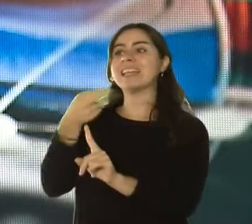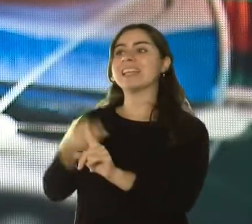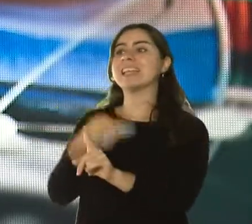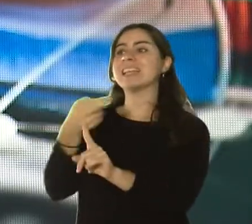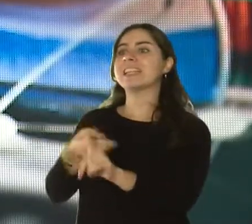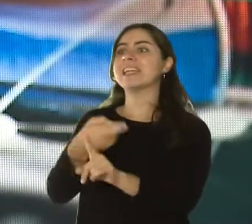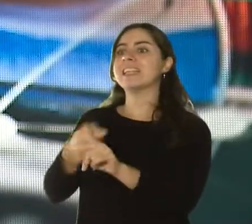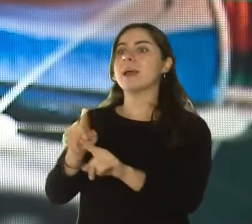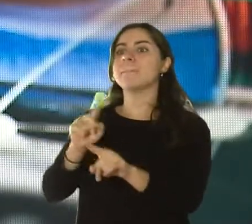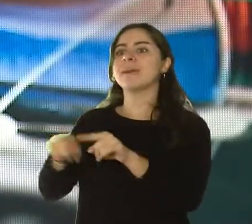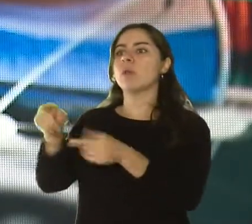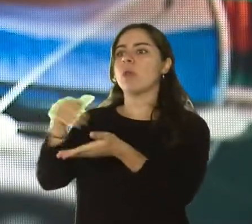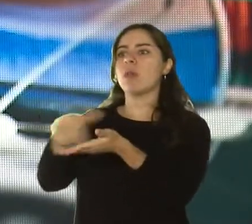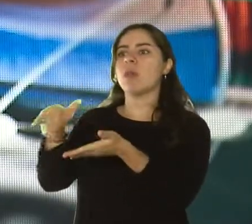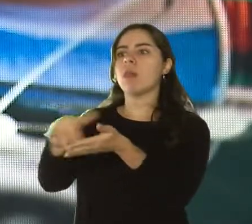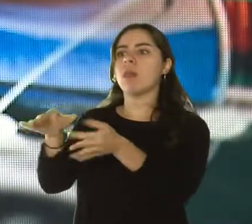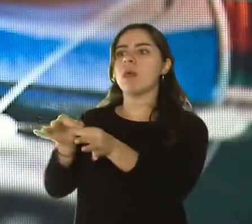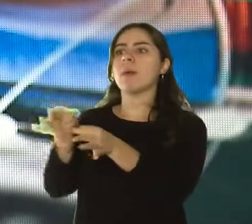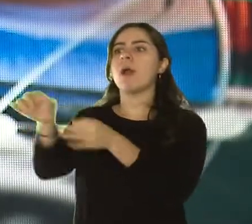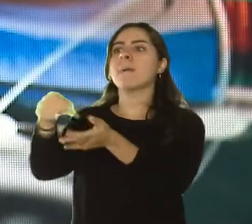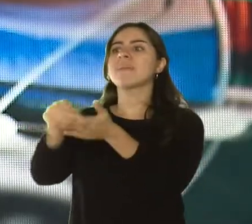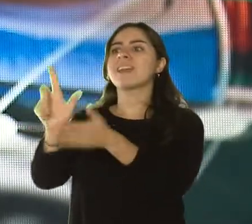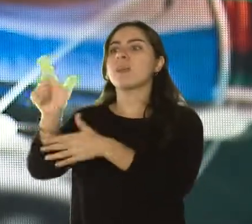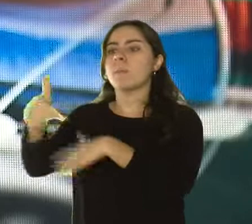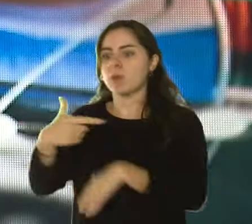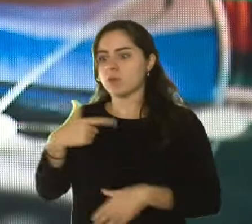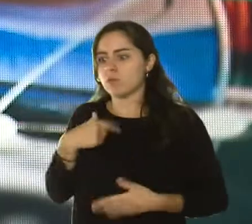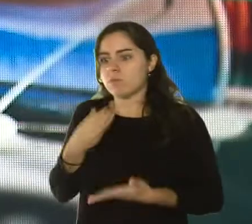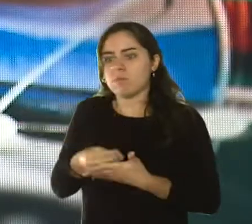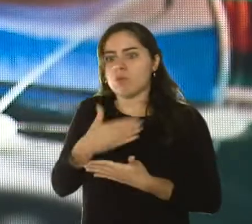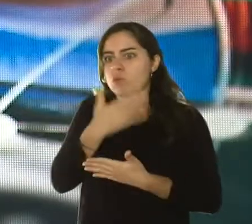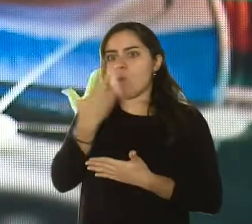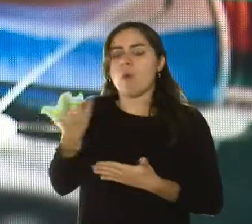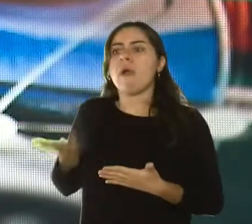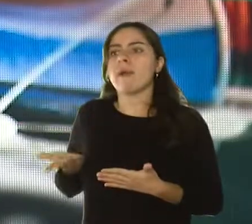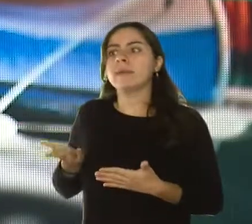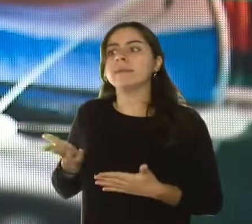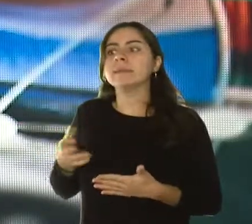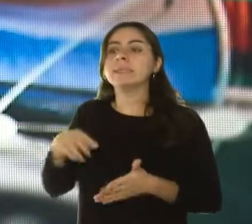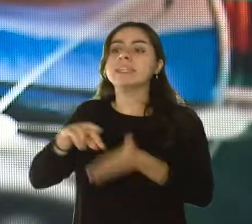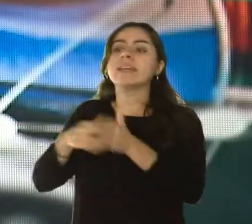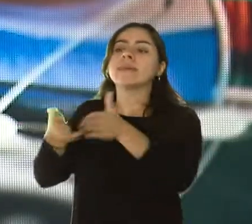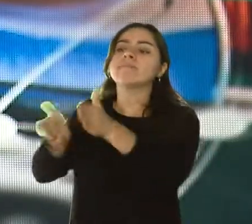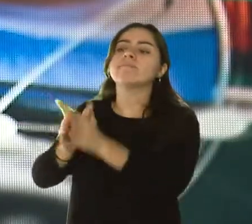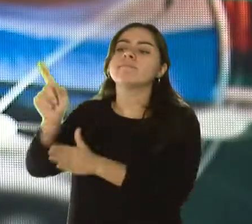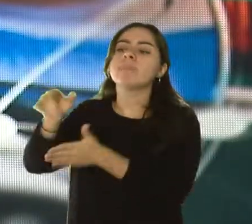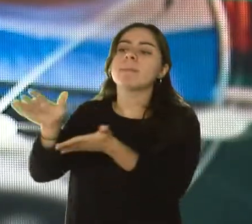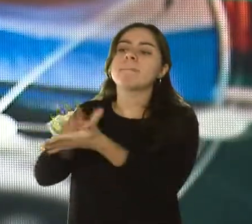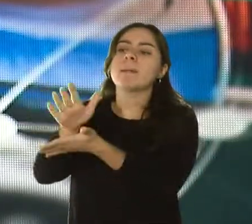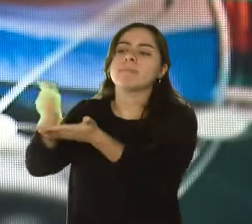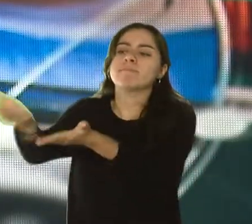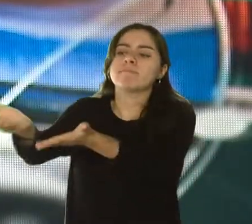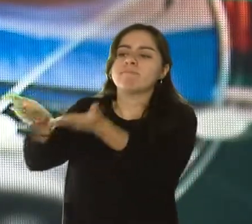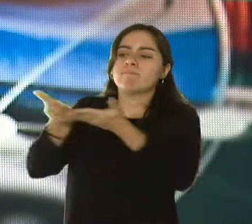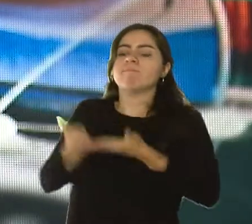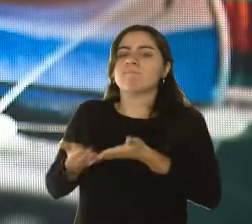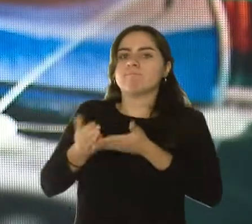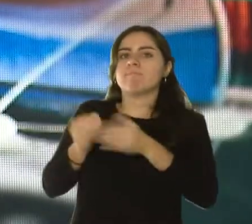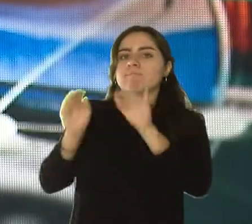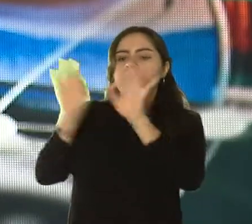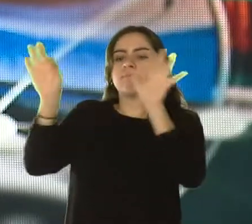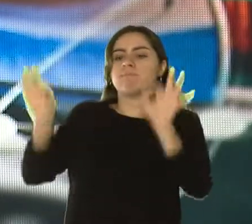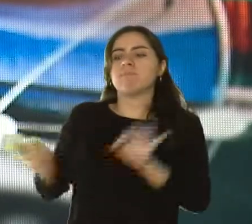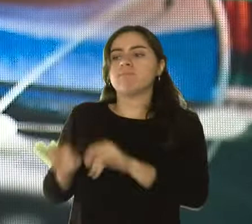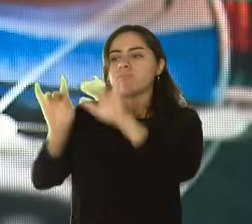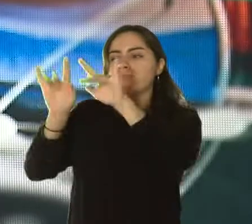el formulario que tiene que llenar y con unas solemnidades tiene que someter el dicho formulario al arrendador para que le deje saber que se